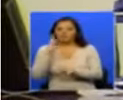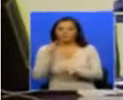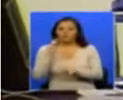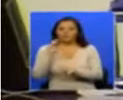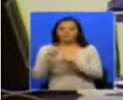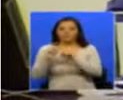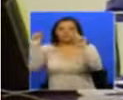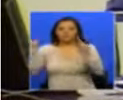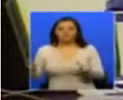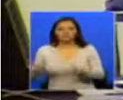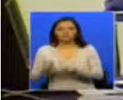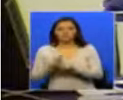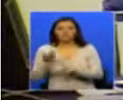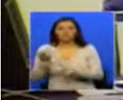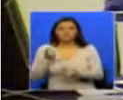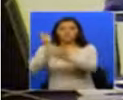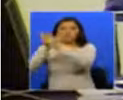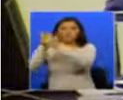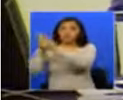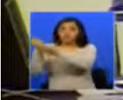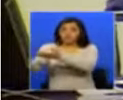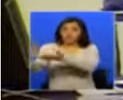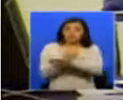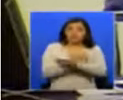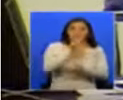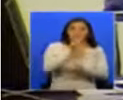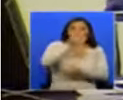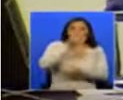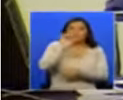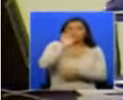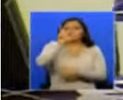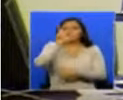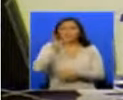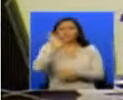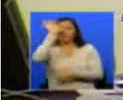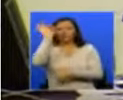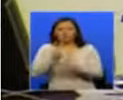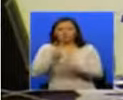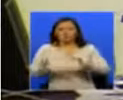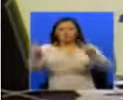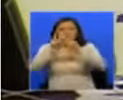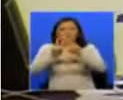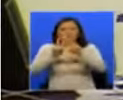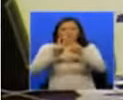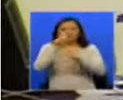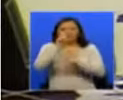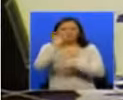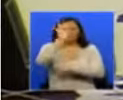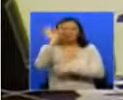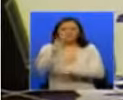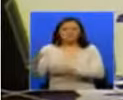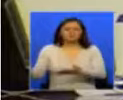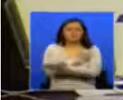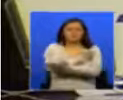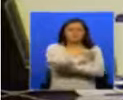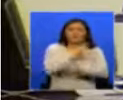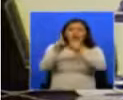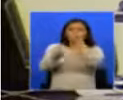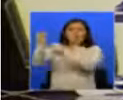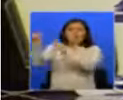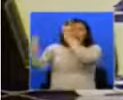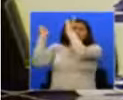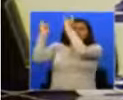30, 35%, y con este fondo se valoraron al precio nominal, al valor nominal, 100%. E hicimos millonarios unas cuantas personas, y no